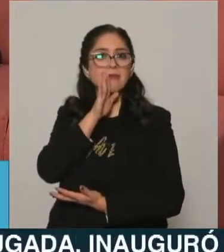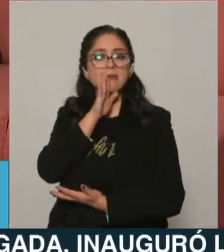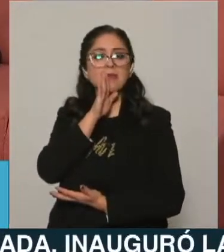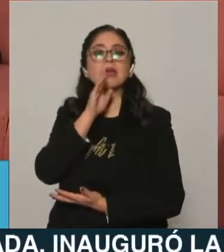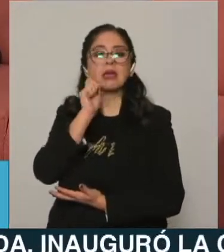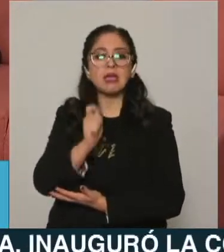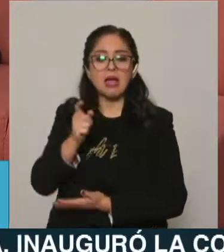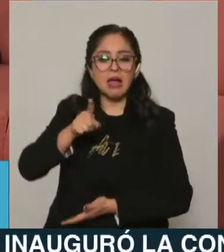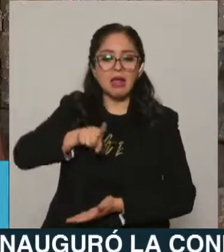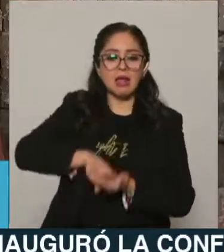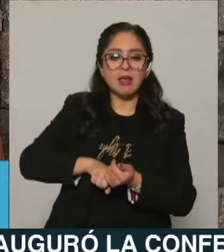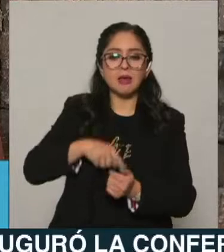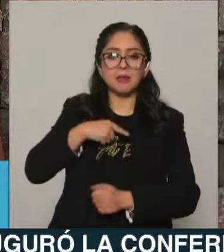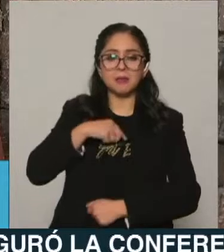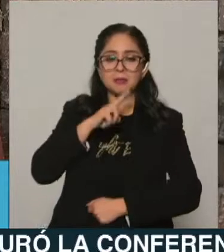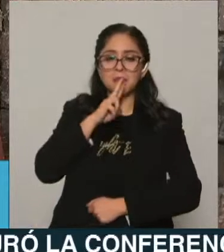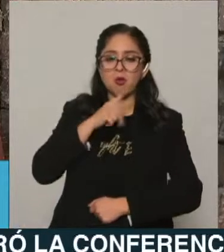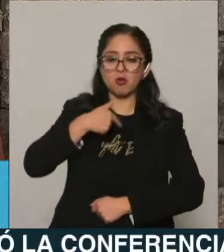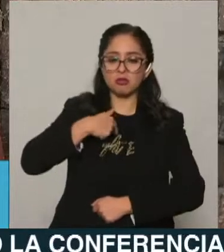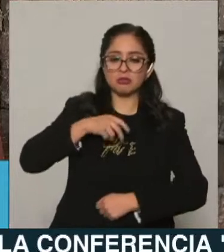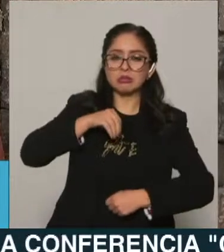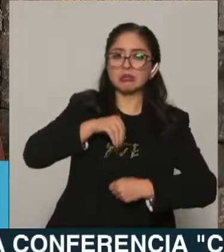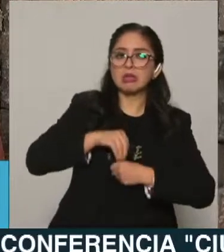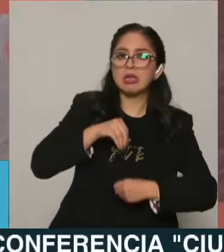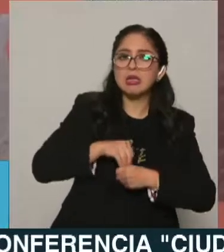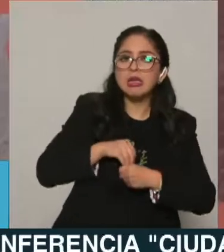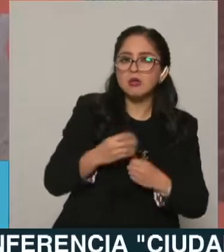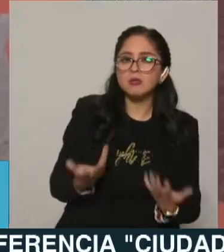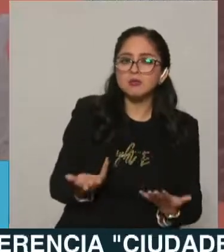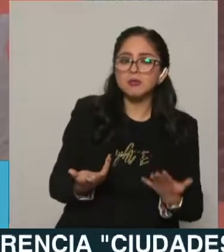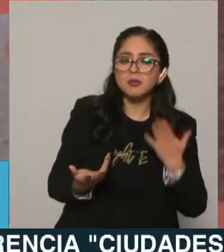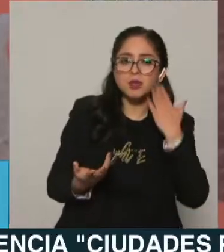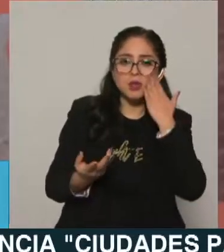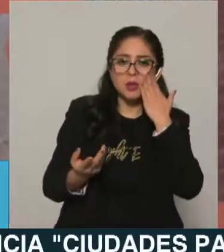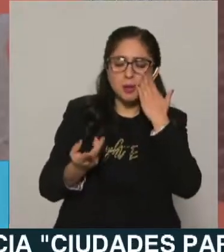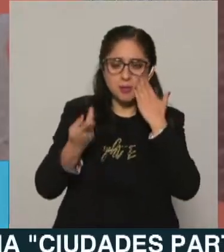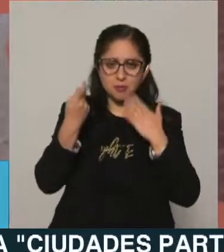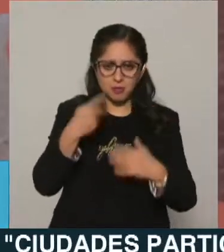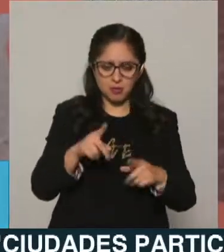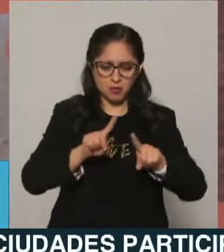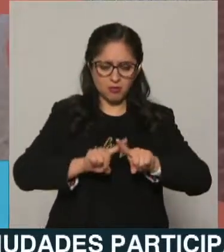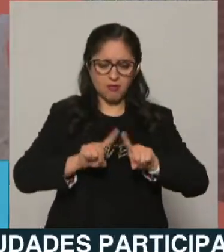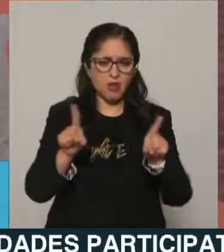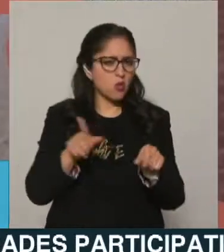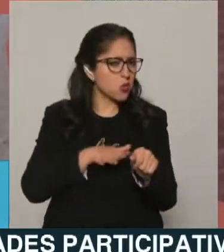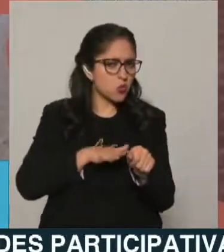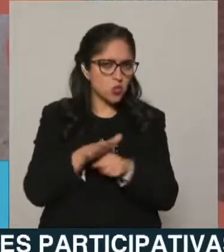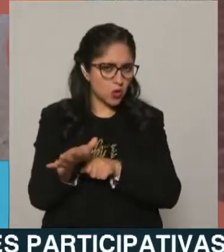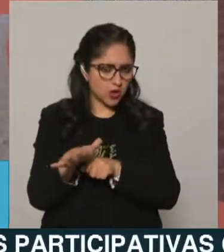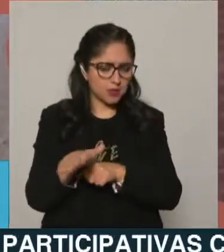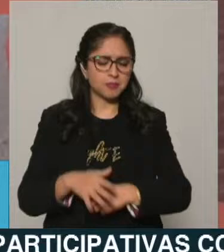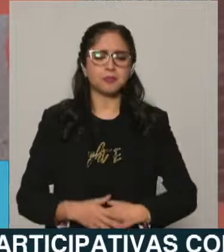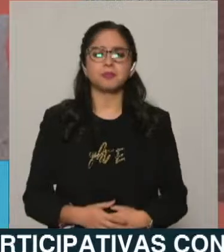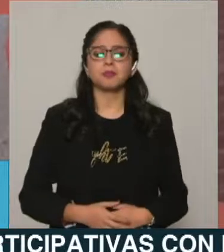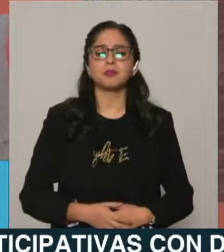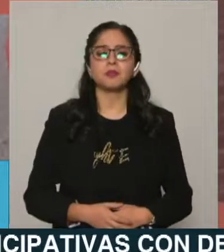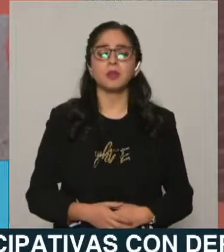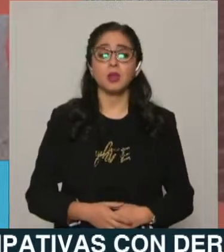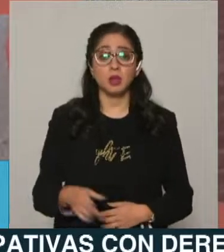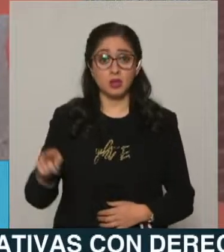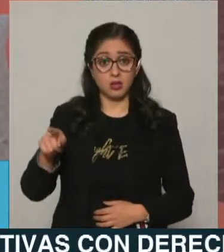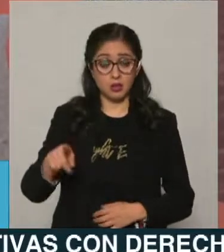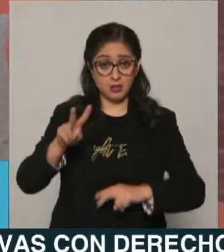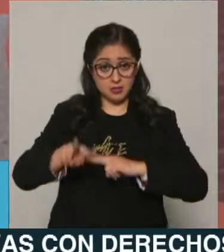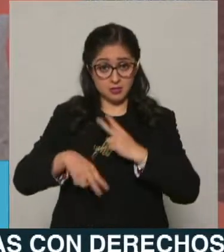que no quiere que sus padres se enteren. ¿Cuál es la diferencia? Y esto sobre todo cuando, en términos de psicoterapia, cuando los